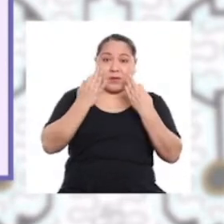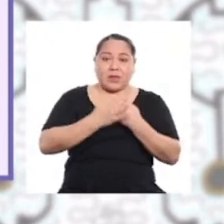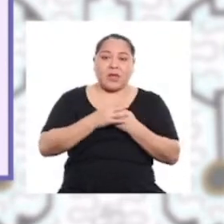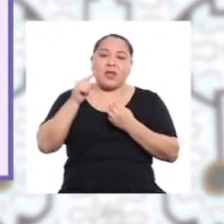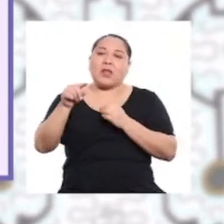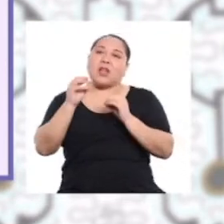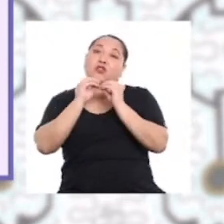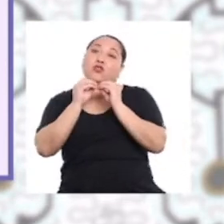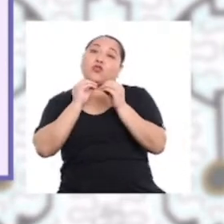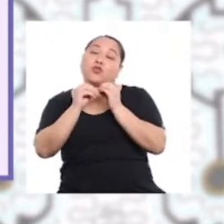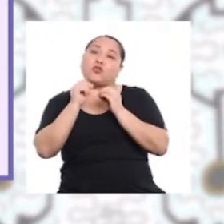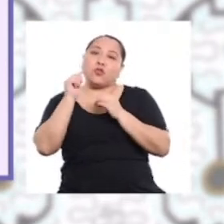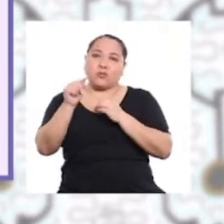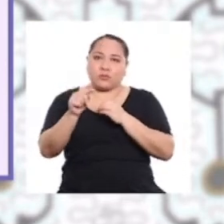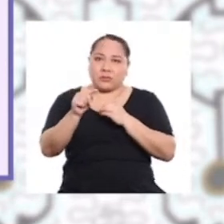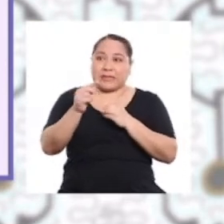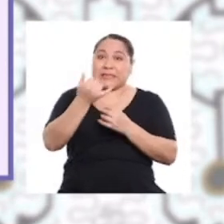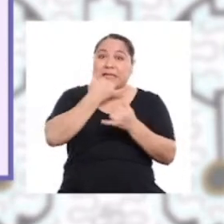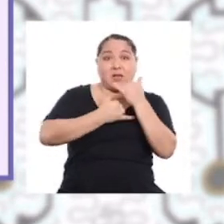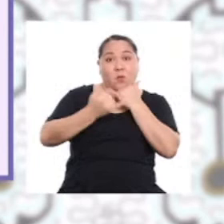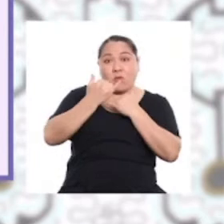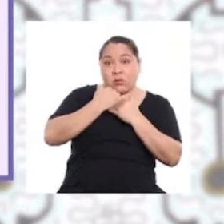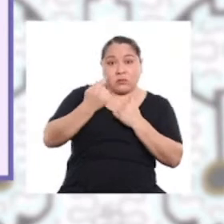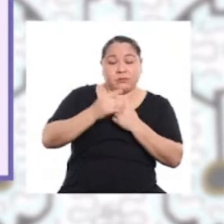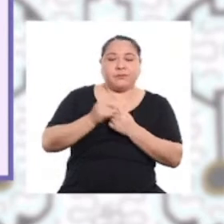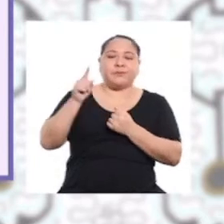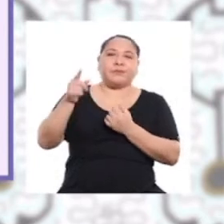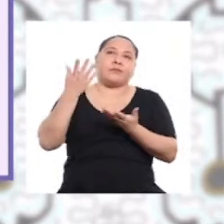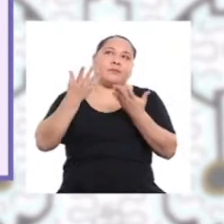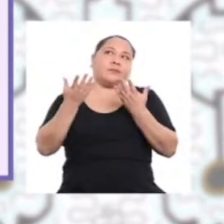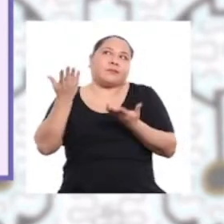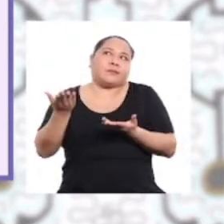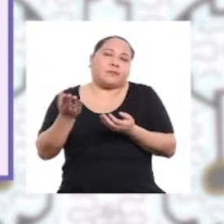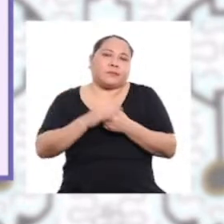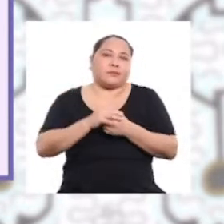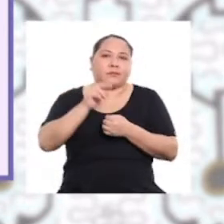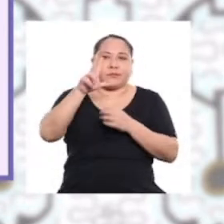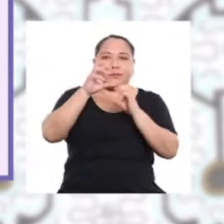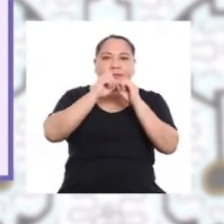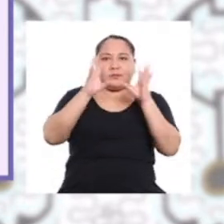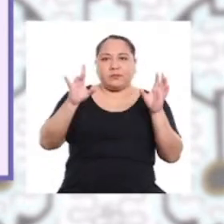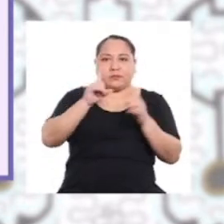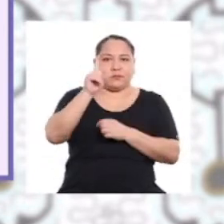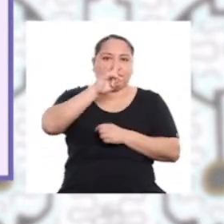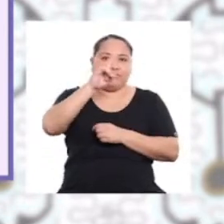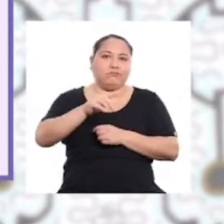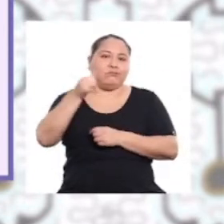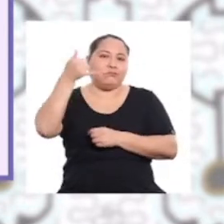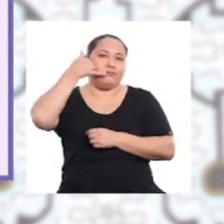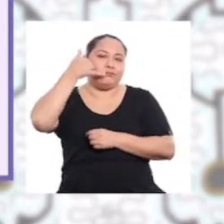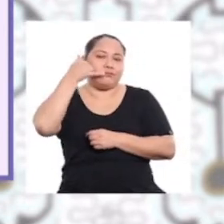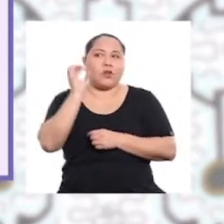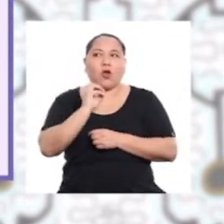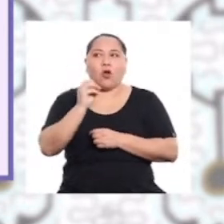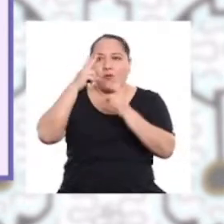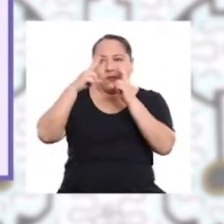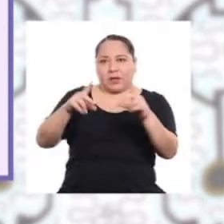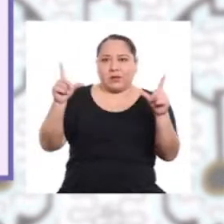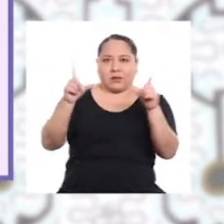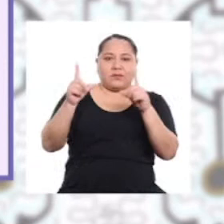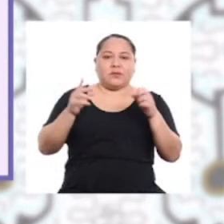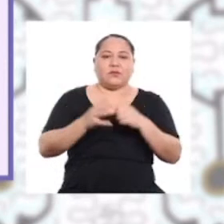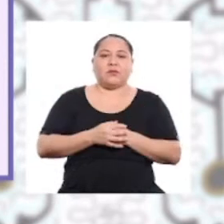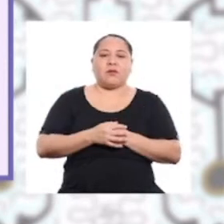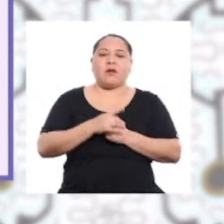acción reparadora para quien incumpla este acuerdo puede ser 3 días sin usar el celular o ver